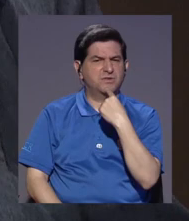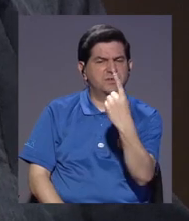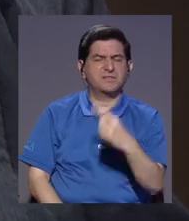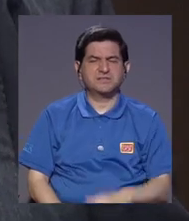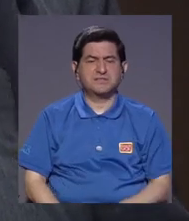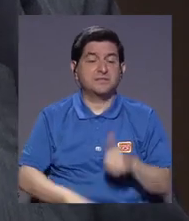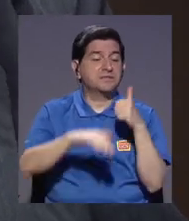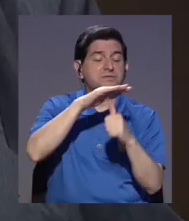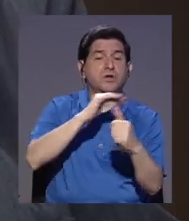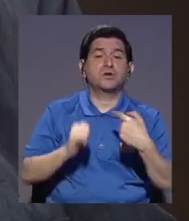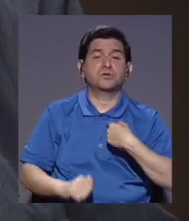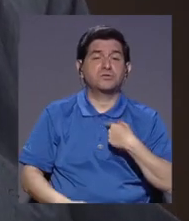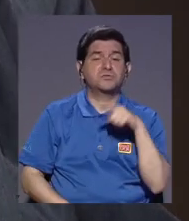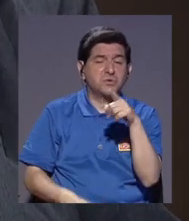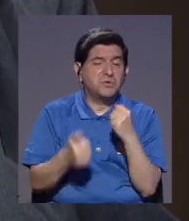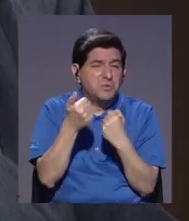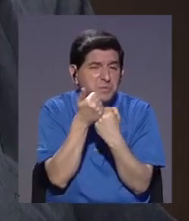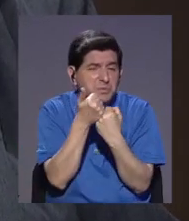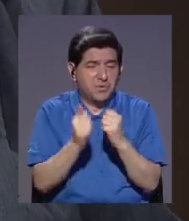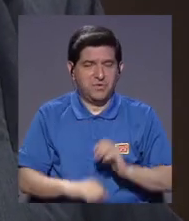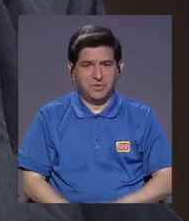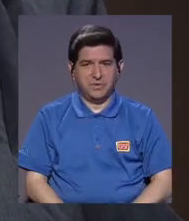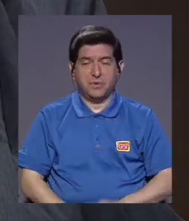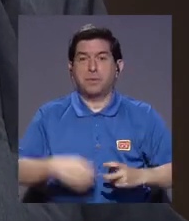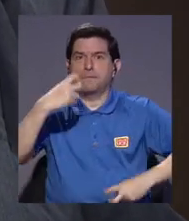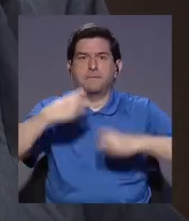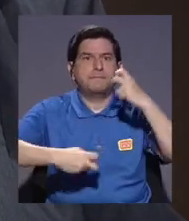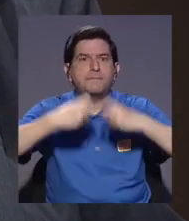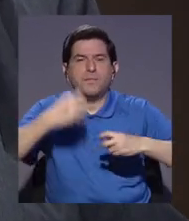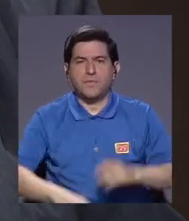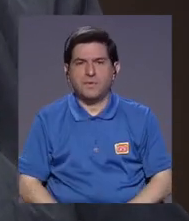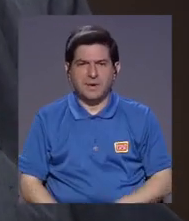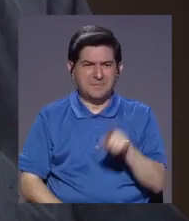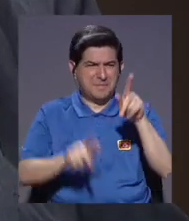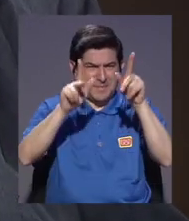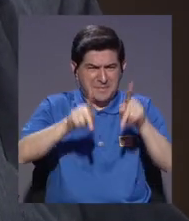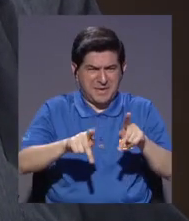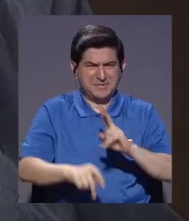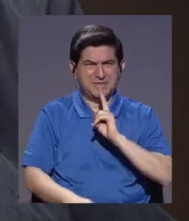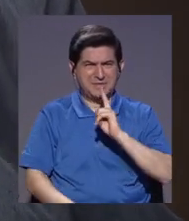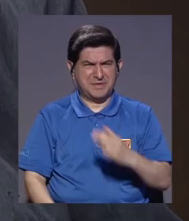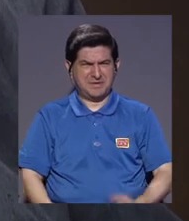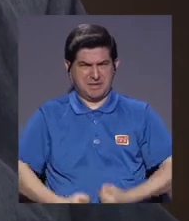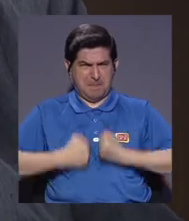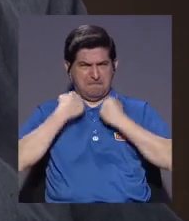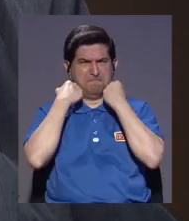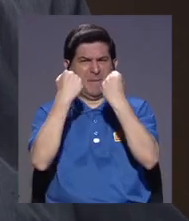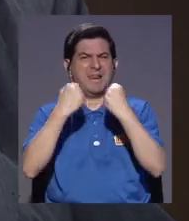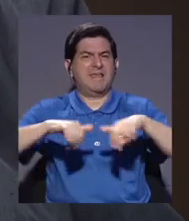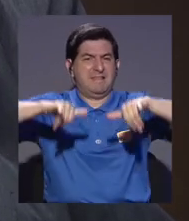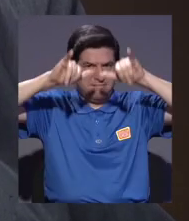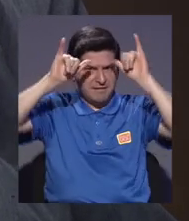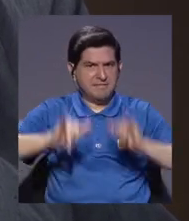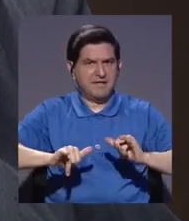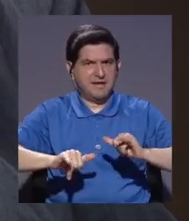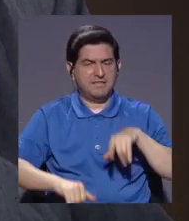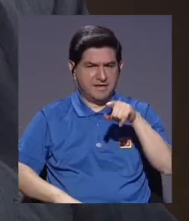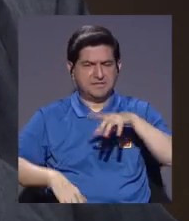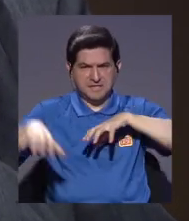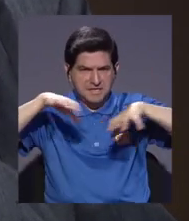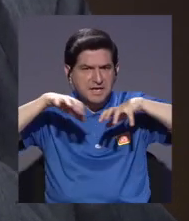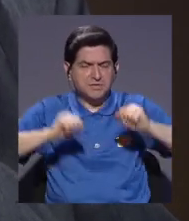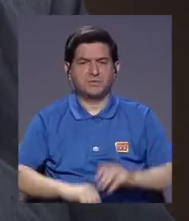línea le dice a uno por debajo medio voy a estar con usted el problema es cuánta esa gente tiene el valor de quedarse